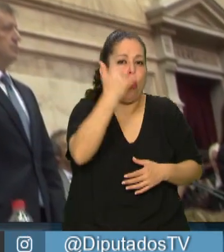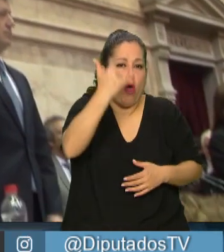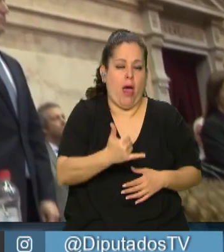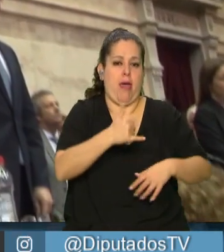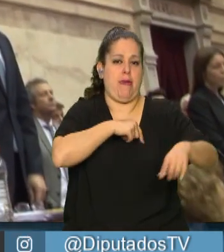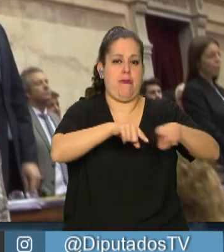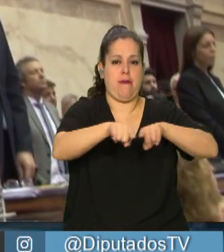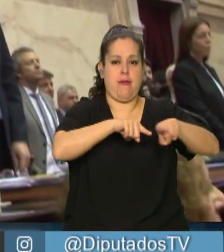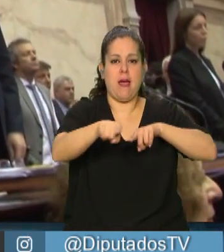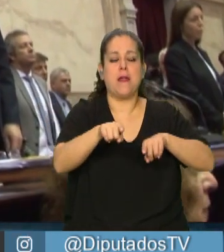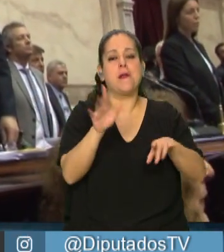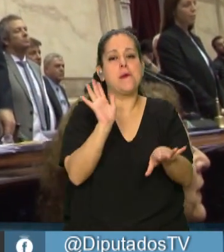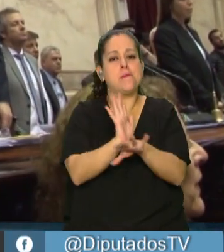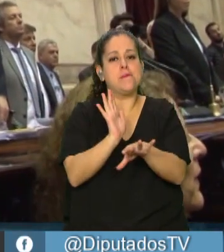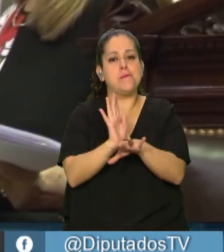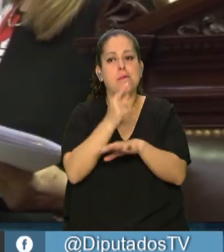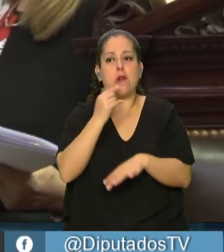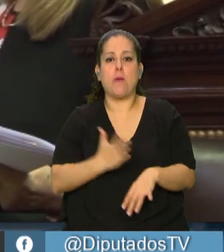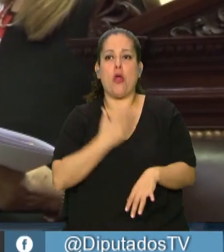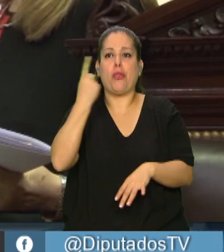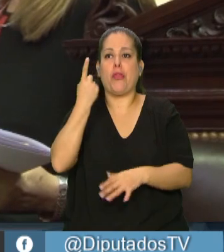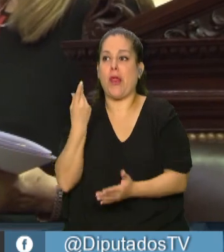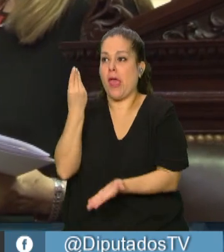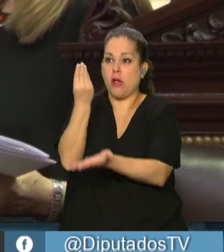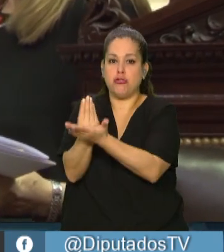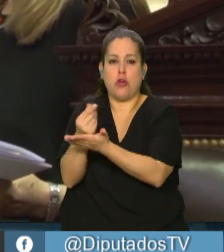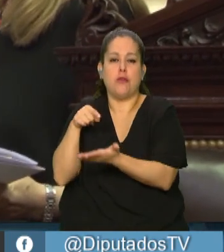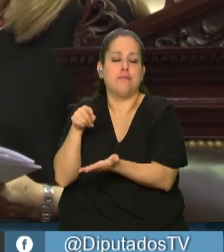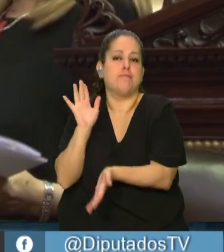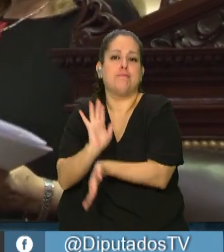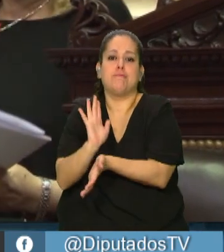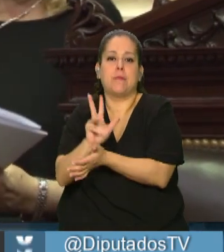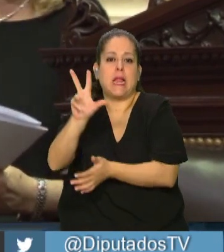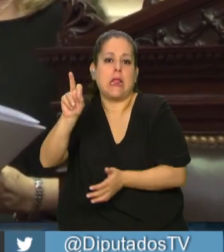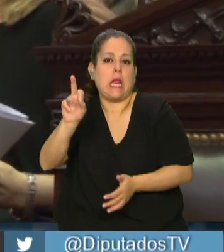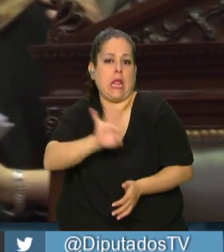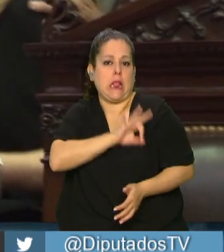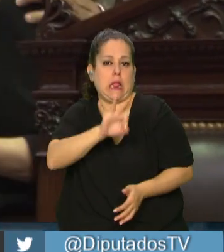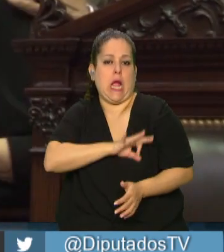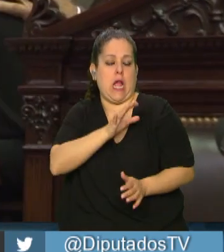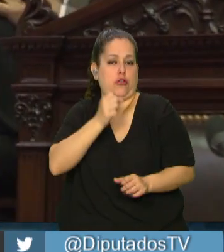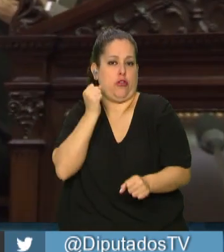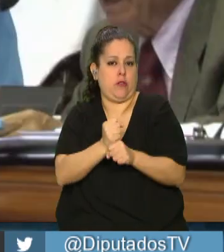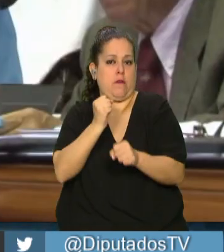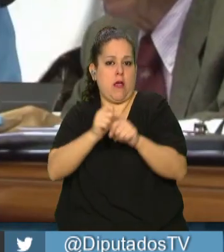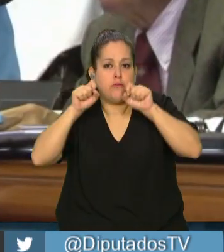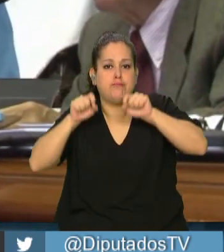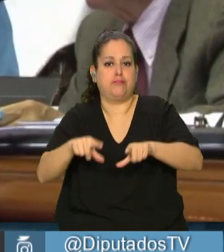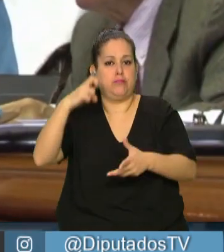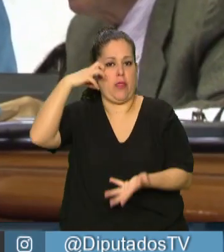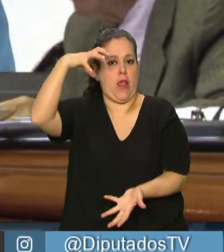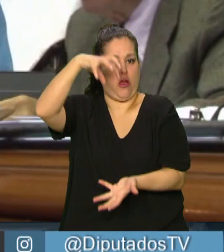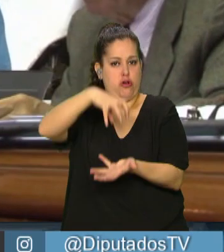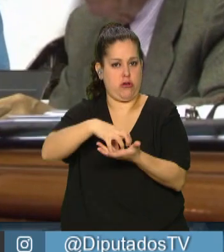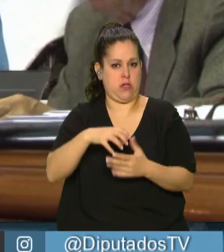director en el área parlamentaria que no tenga más de 30 años como empleado de la Cámara y